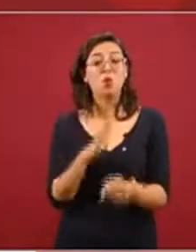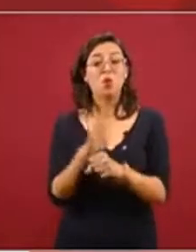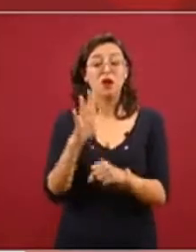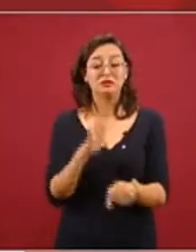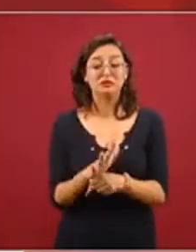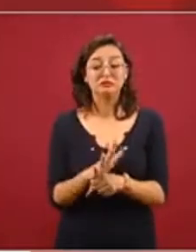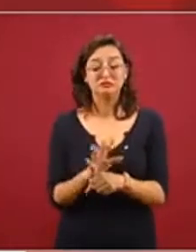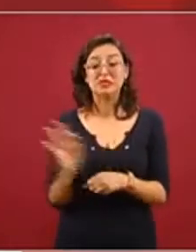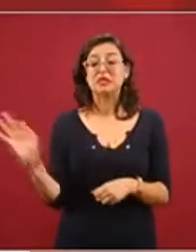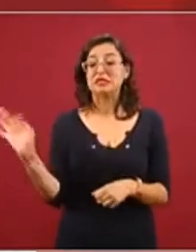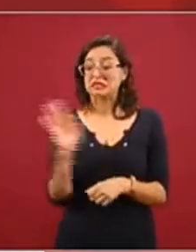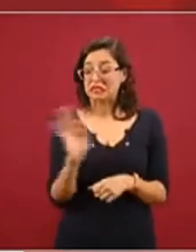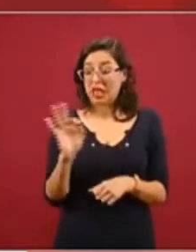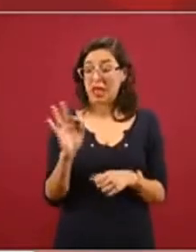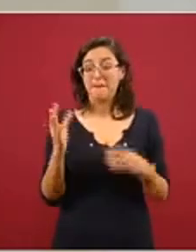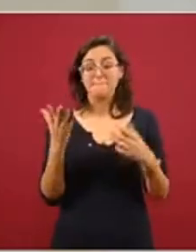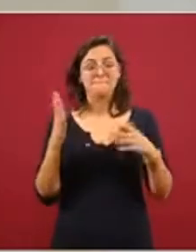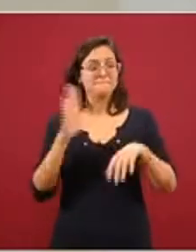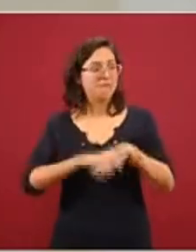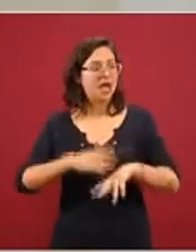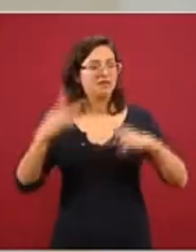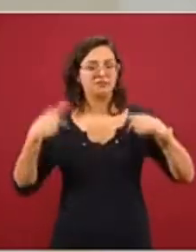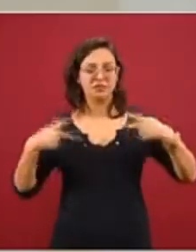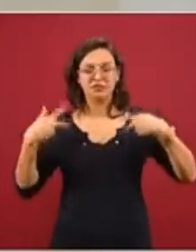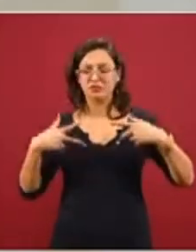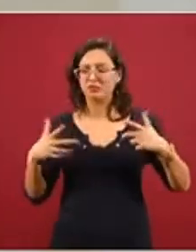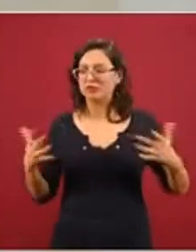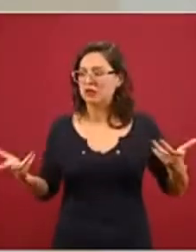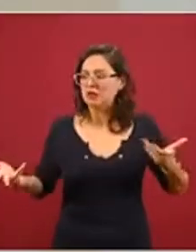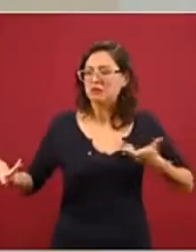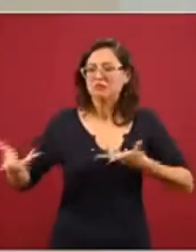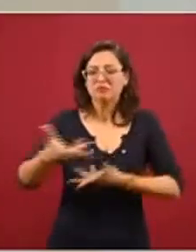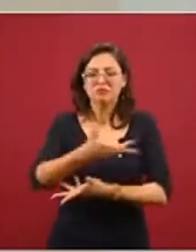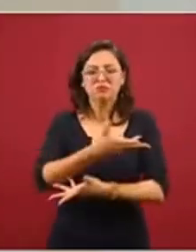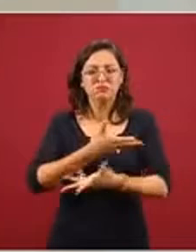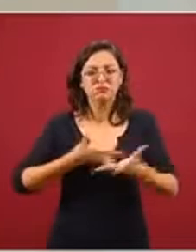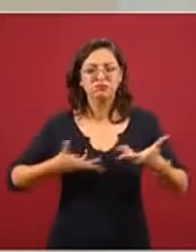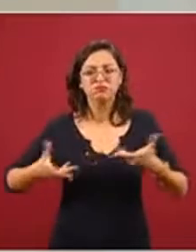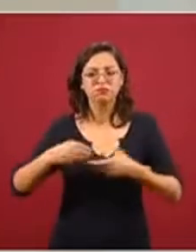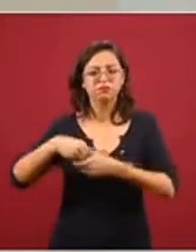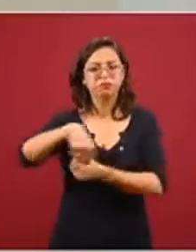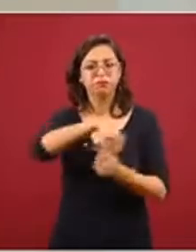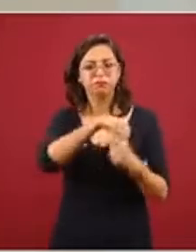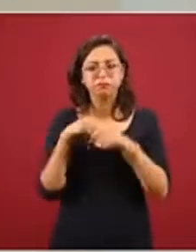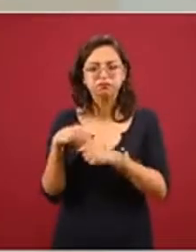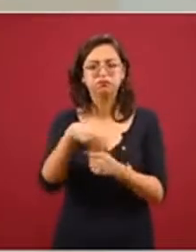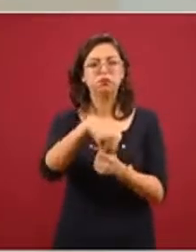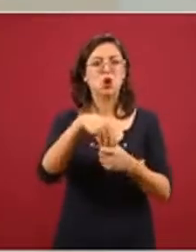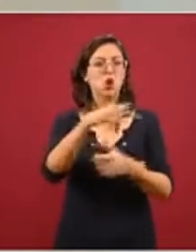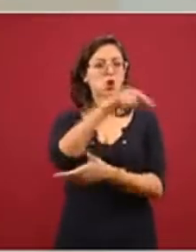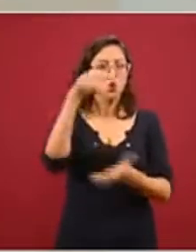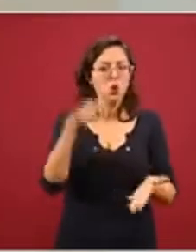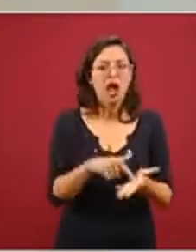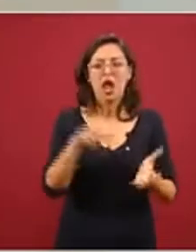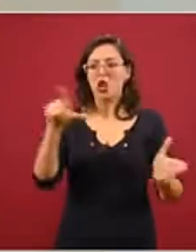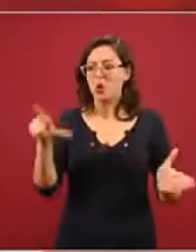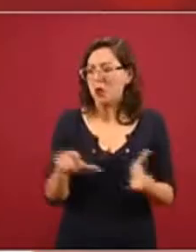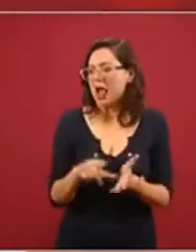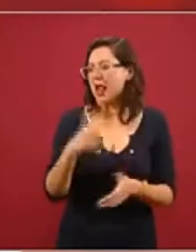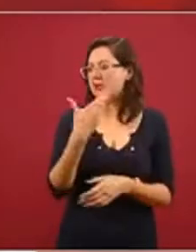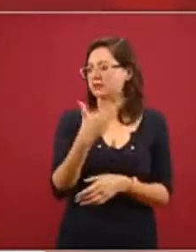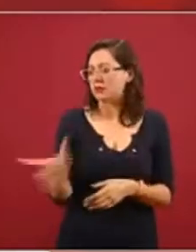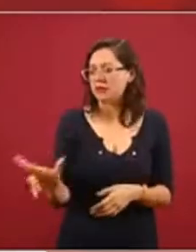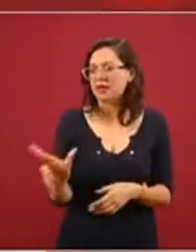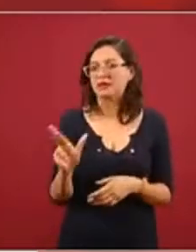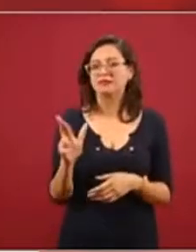que en el momento en que muchas personas se congreguen en la vía pública, en establecimientos comerciales, en